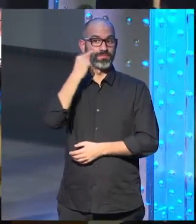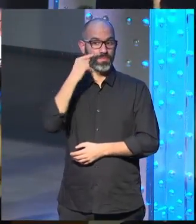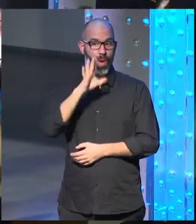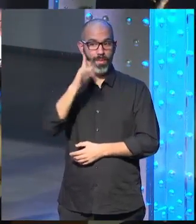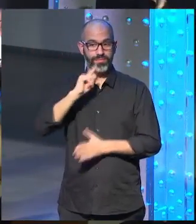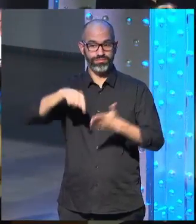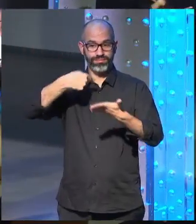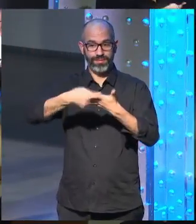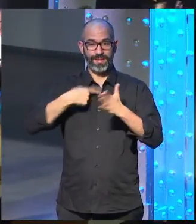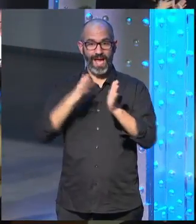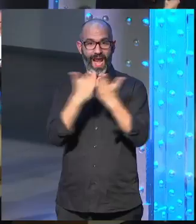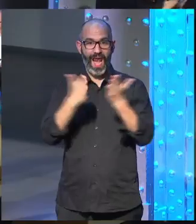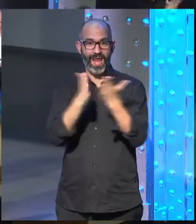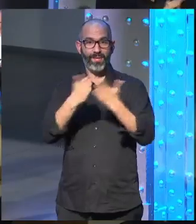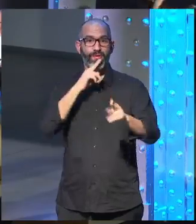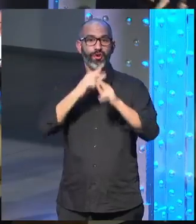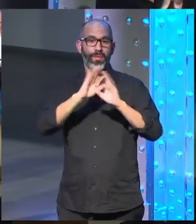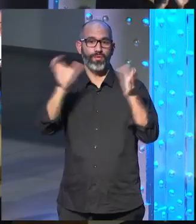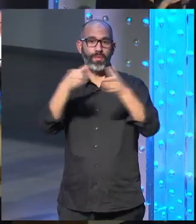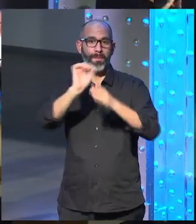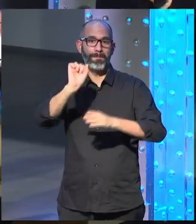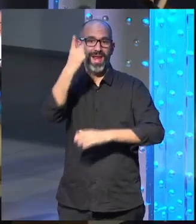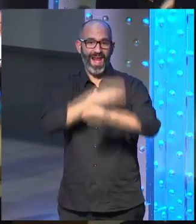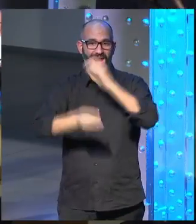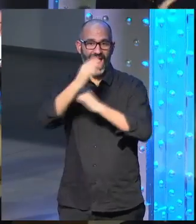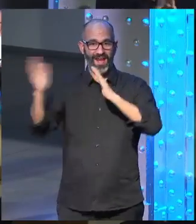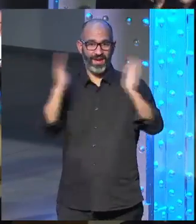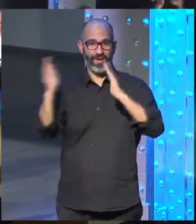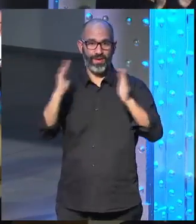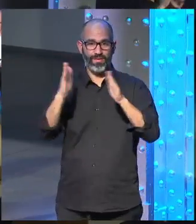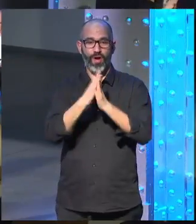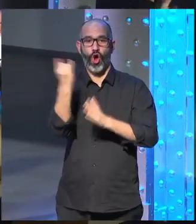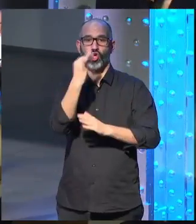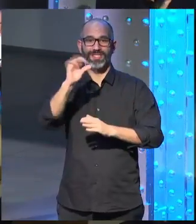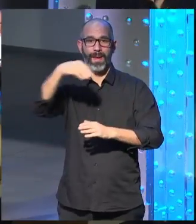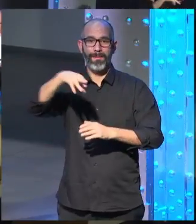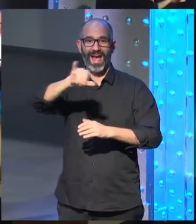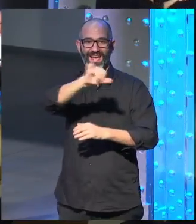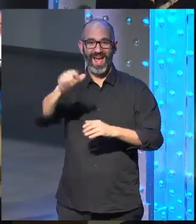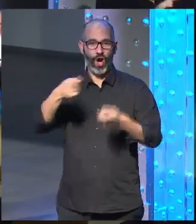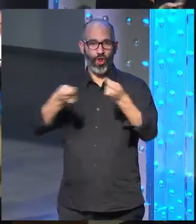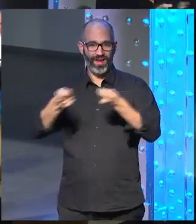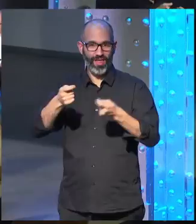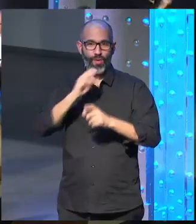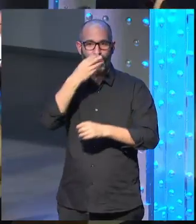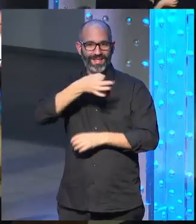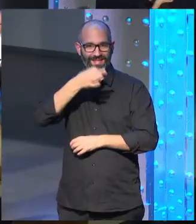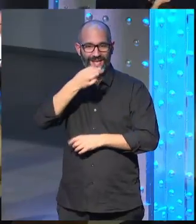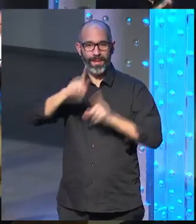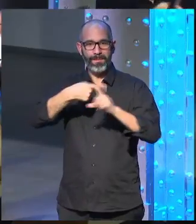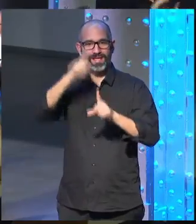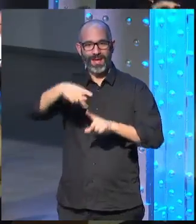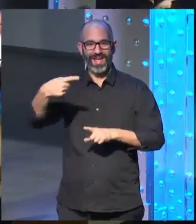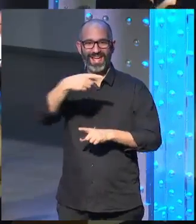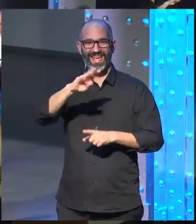citado en este libro, Millennials, la generación emprendedora, coordinado por José María Álvarez Monzoncillo, que está hoy con nosotros, buenas tardes, y Guillermo